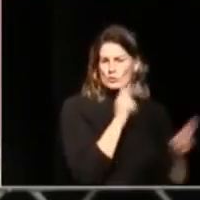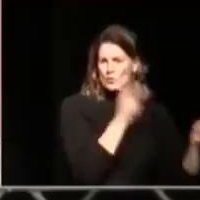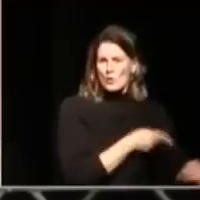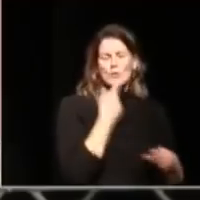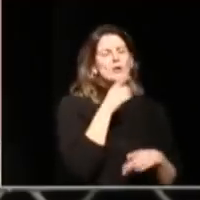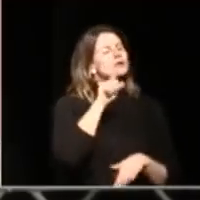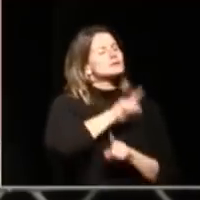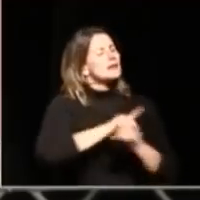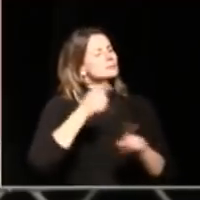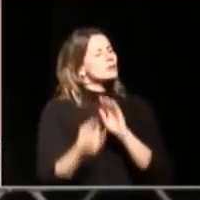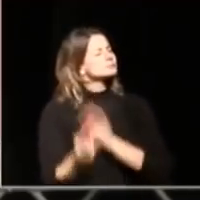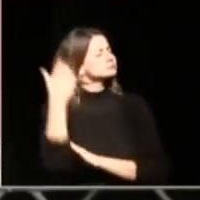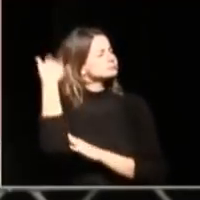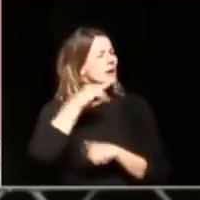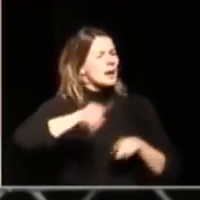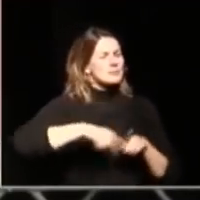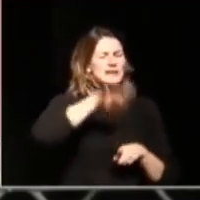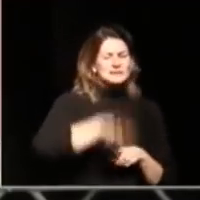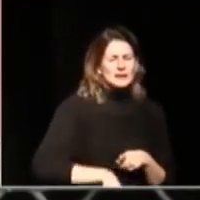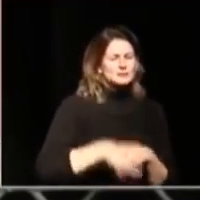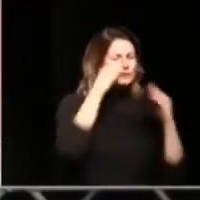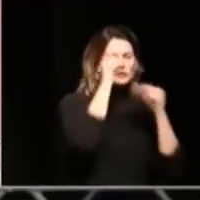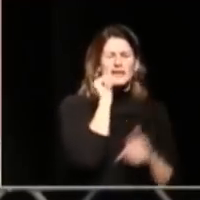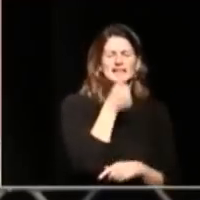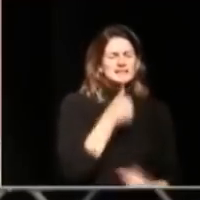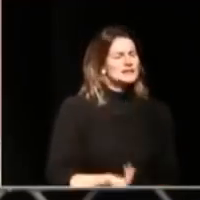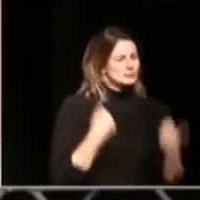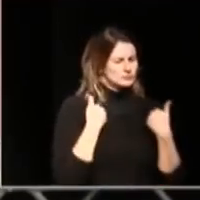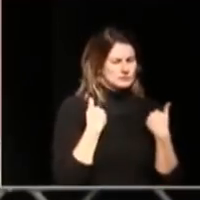en Plaza Cataluña. Que no se olviden